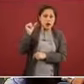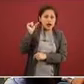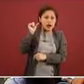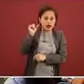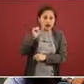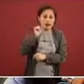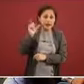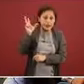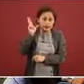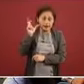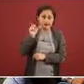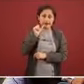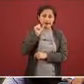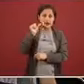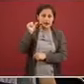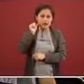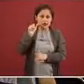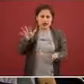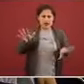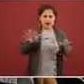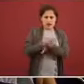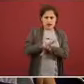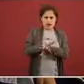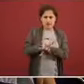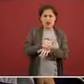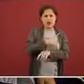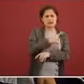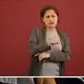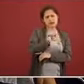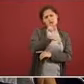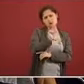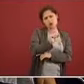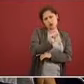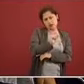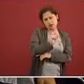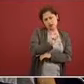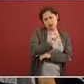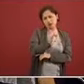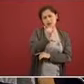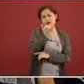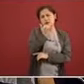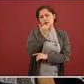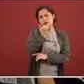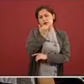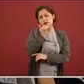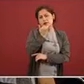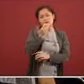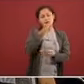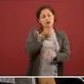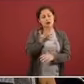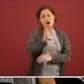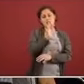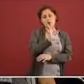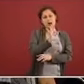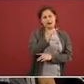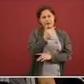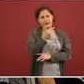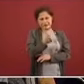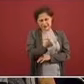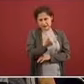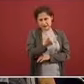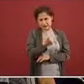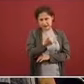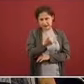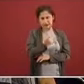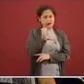hubo más de 120 defunciones, fueron como 47, si no recuerdo mal,